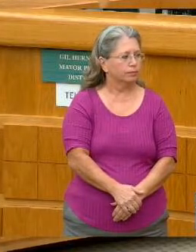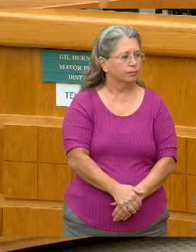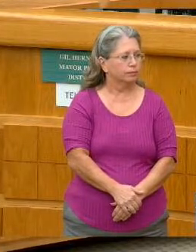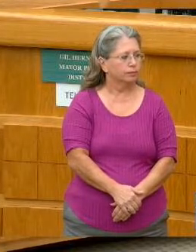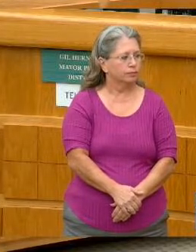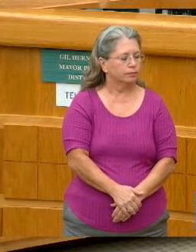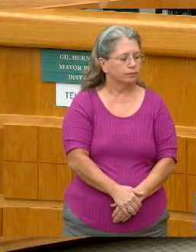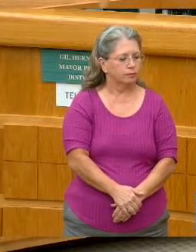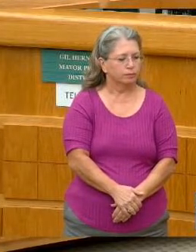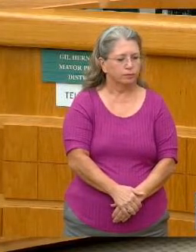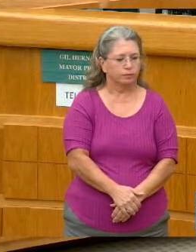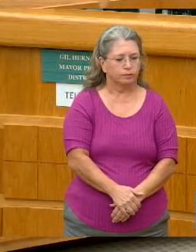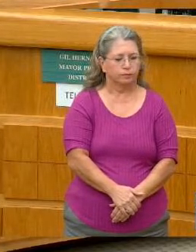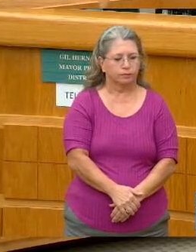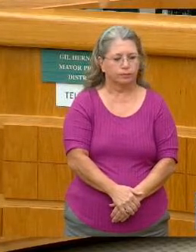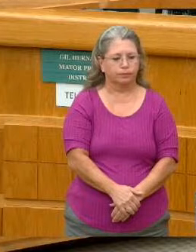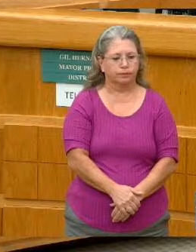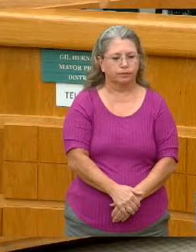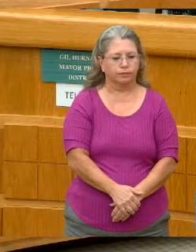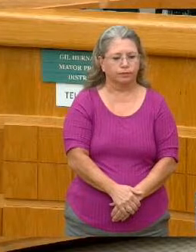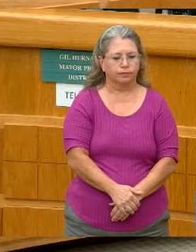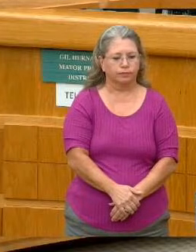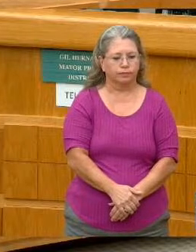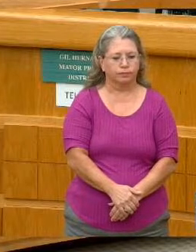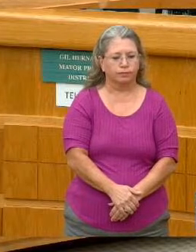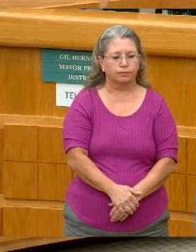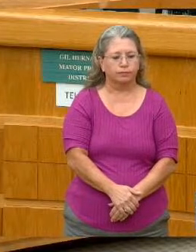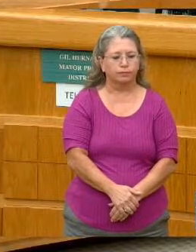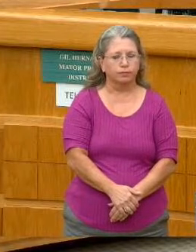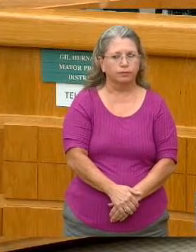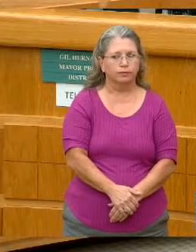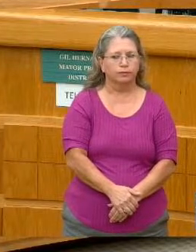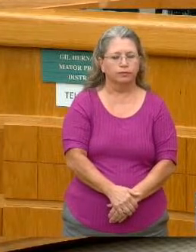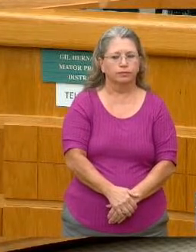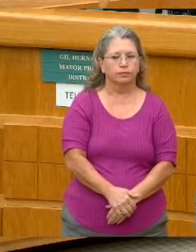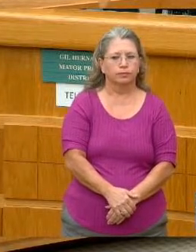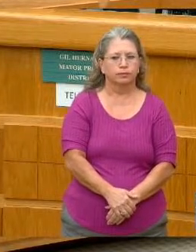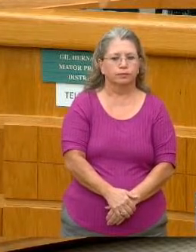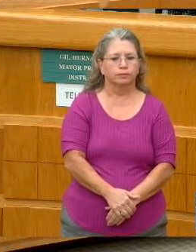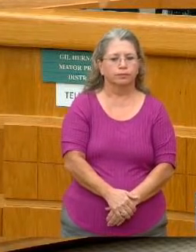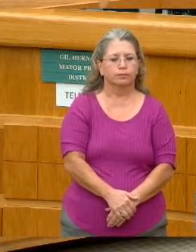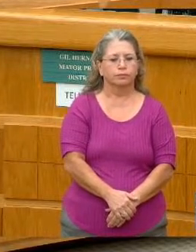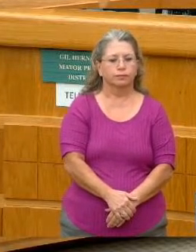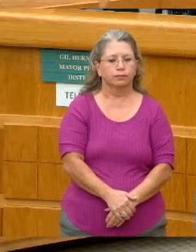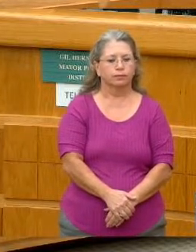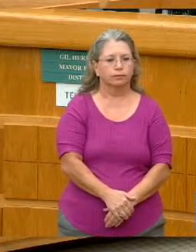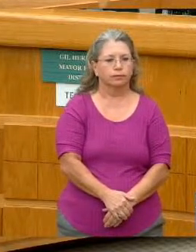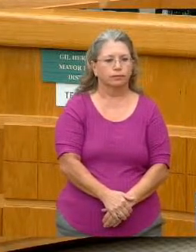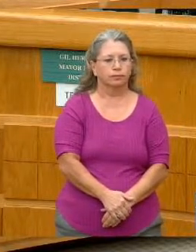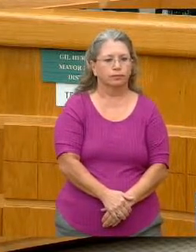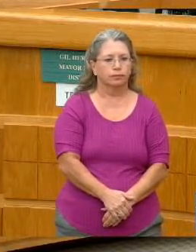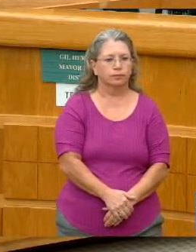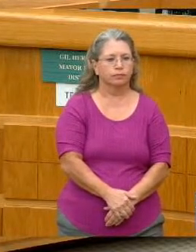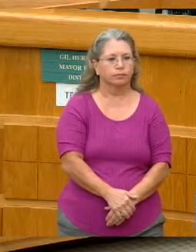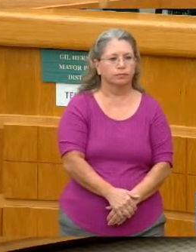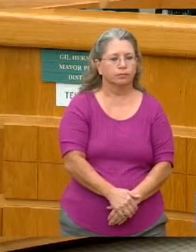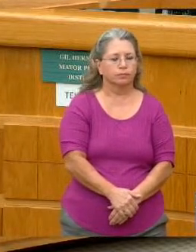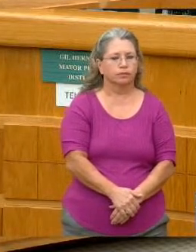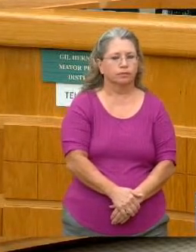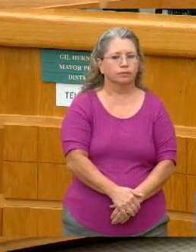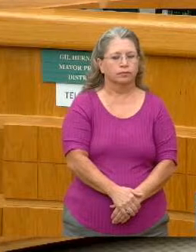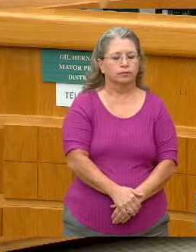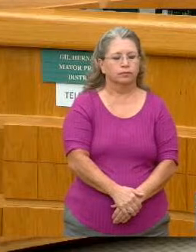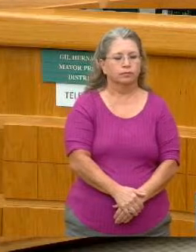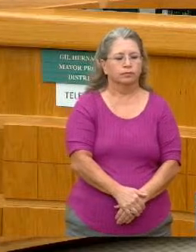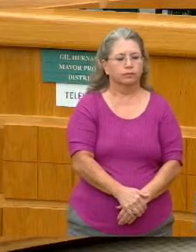Patricio. En el área de la costa, la cual cubre 11 condados, se cuenta con más de 17,700 casos positivos comprobados, o sea que no